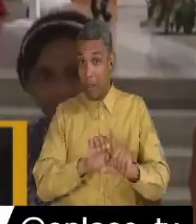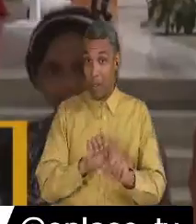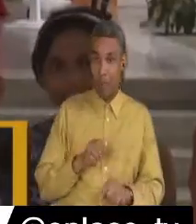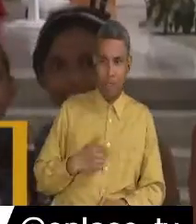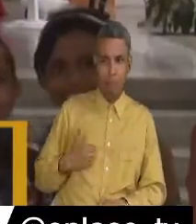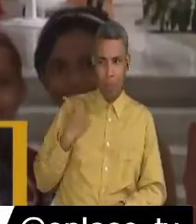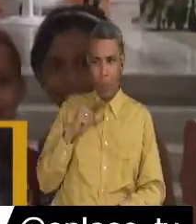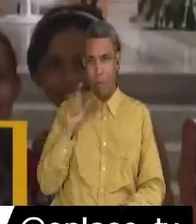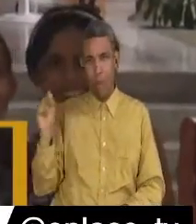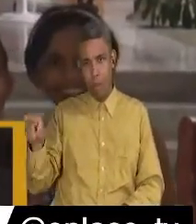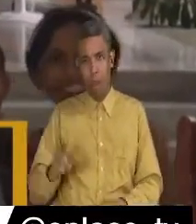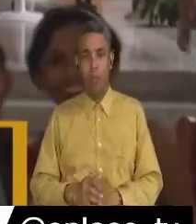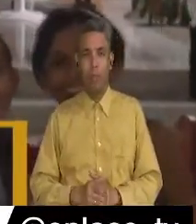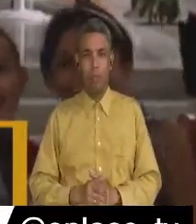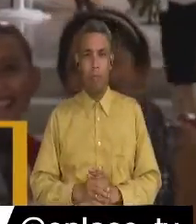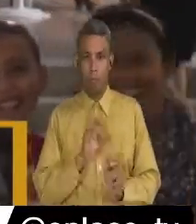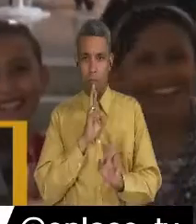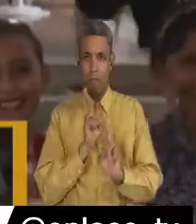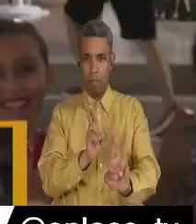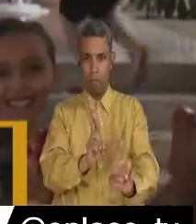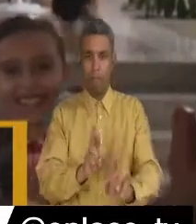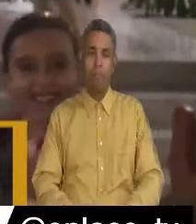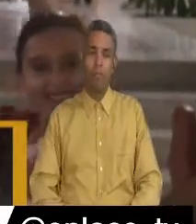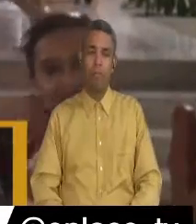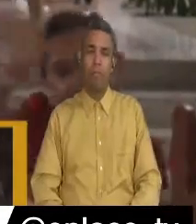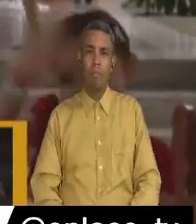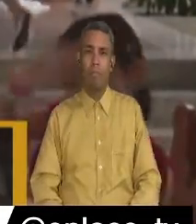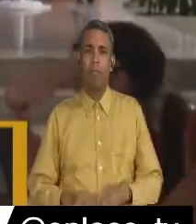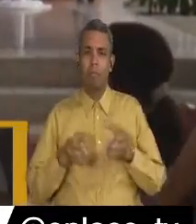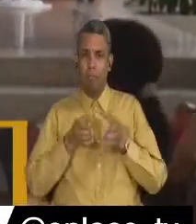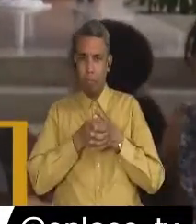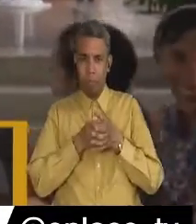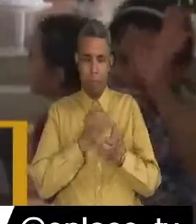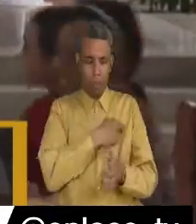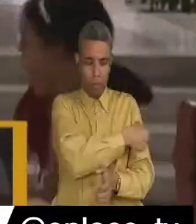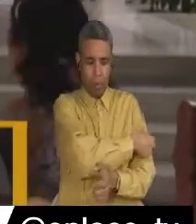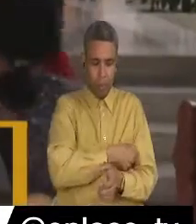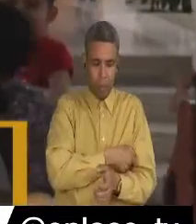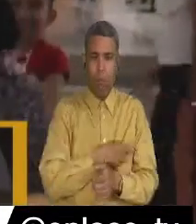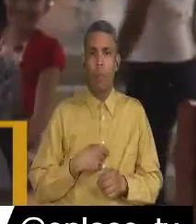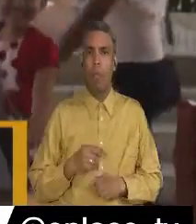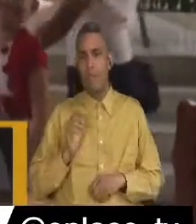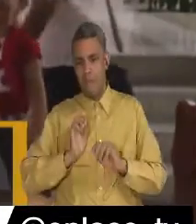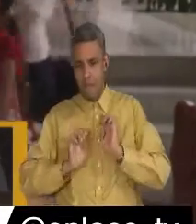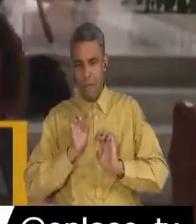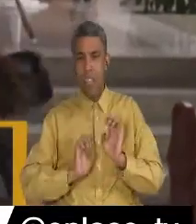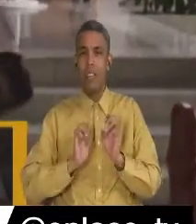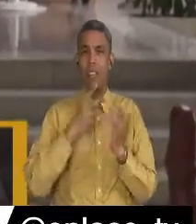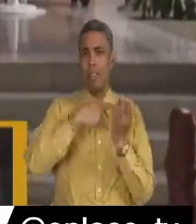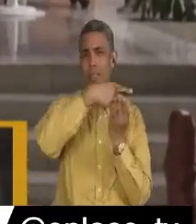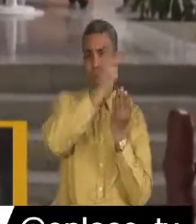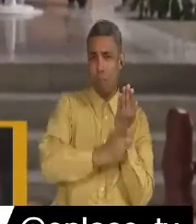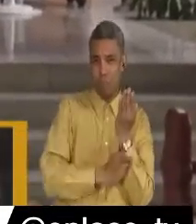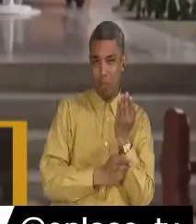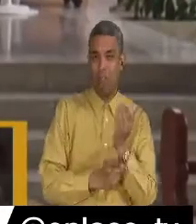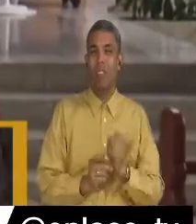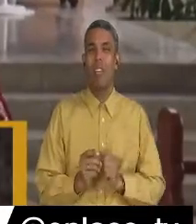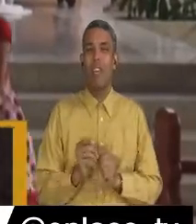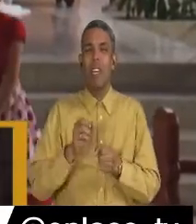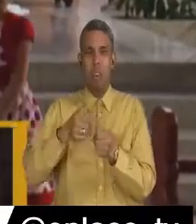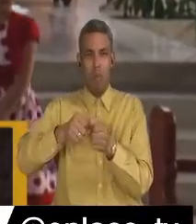Comité Cívico Ciudadano por la defensa de la modernización, por evitar que nuestra refinería